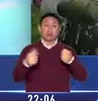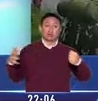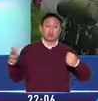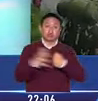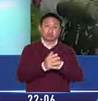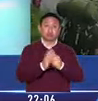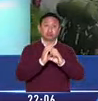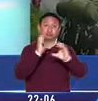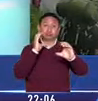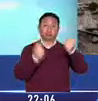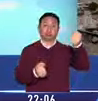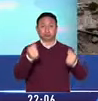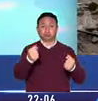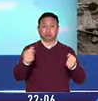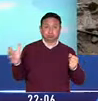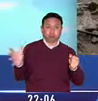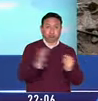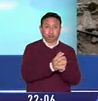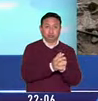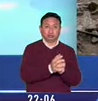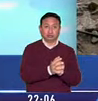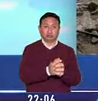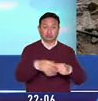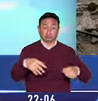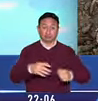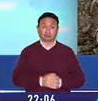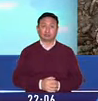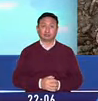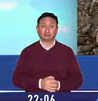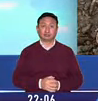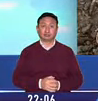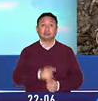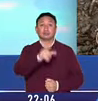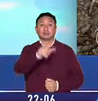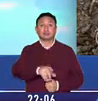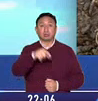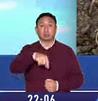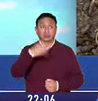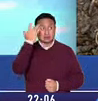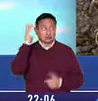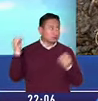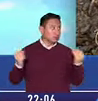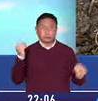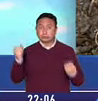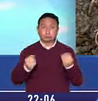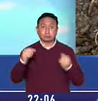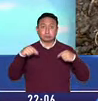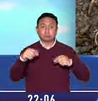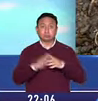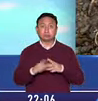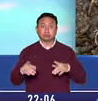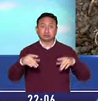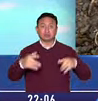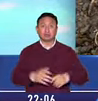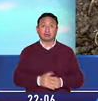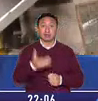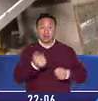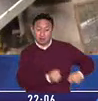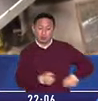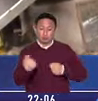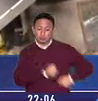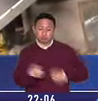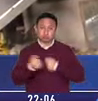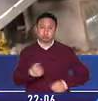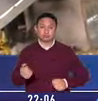buses y camiones que transitaban por la zona. Hubo quienes en su desesperación trataban de limpiar el lodo con palas. El